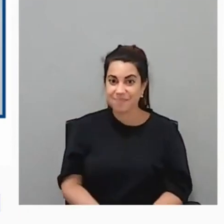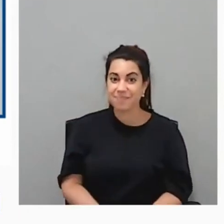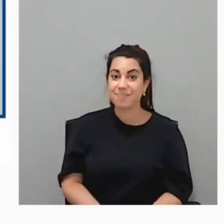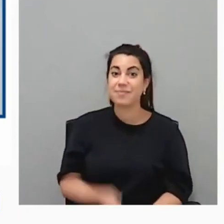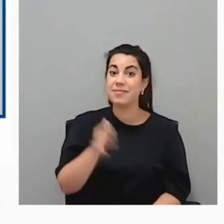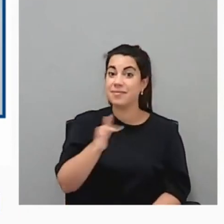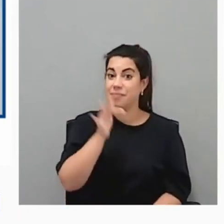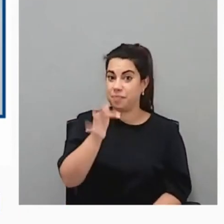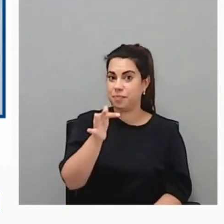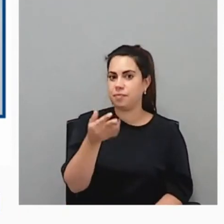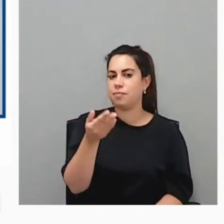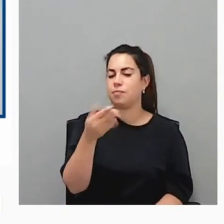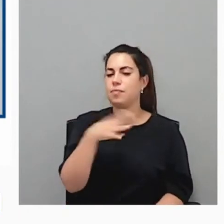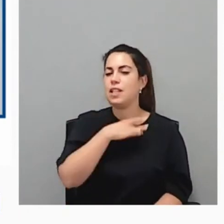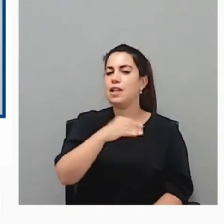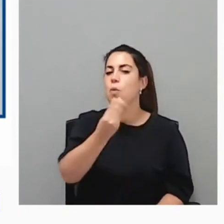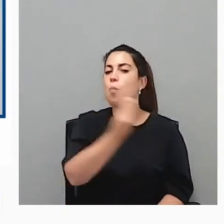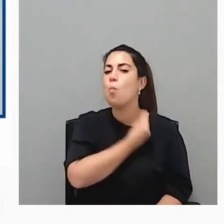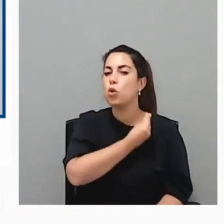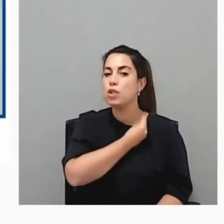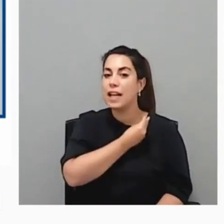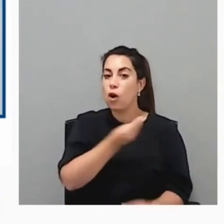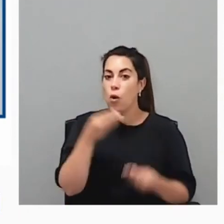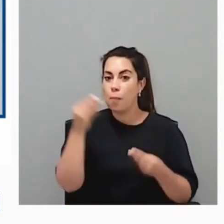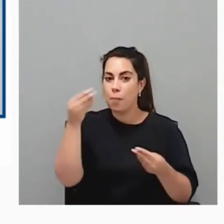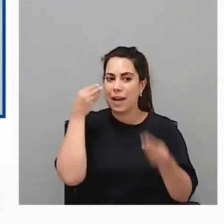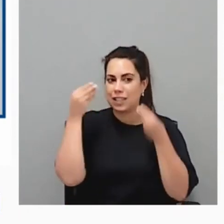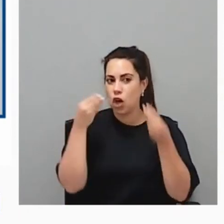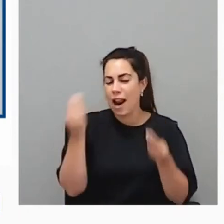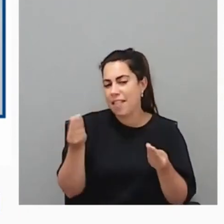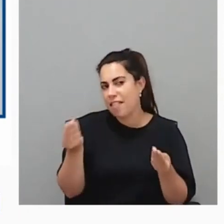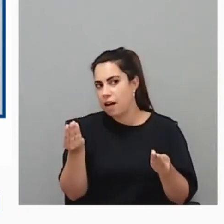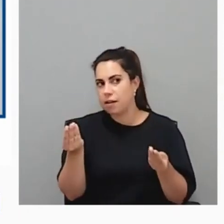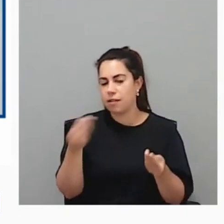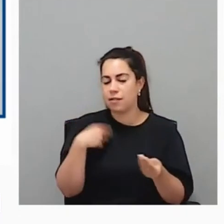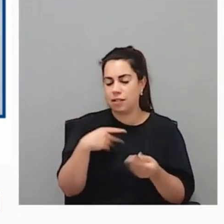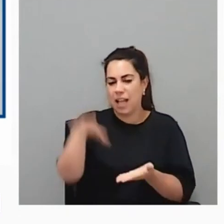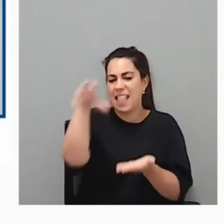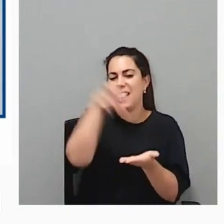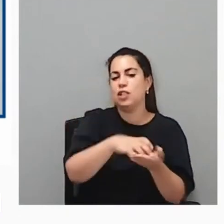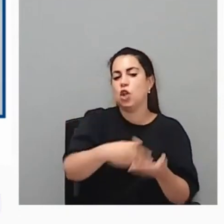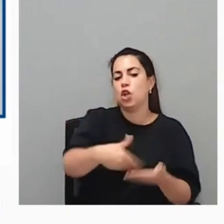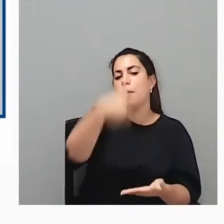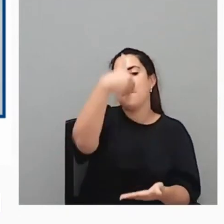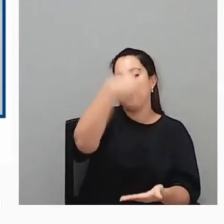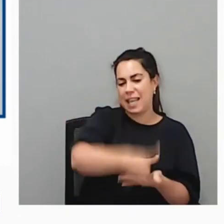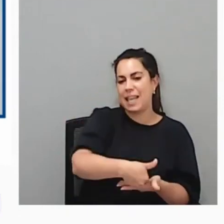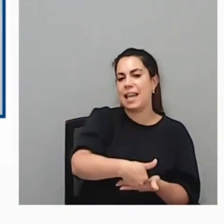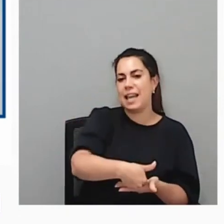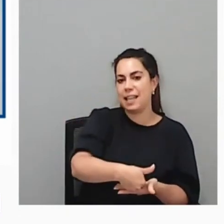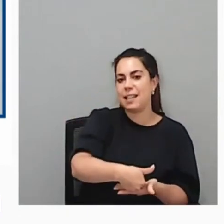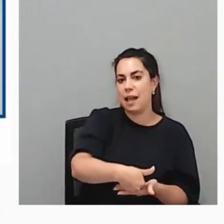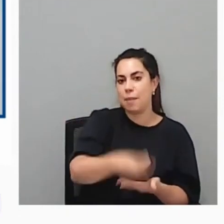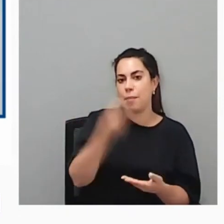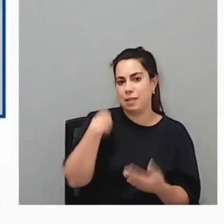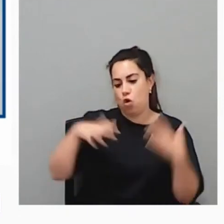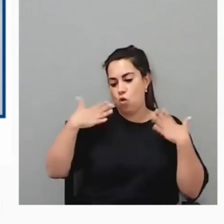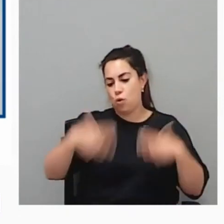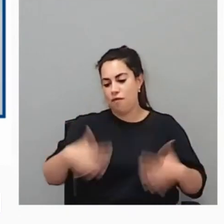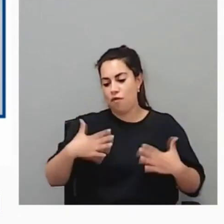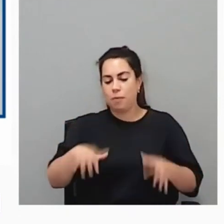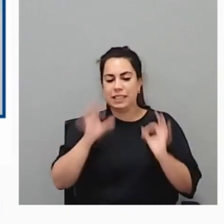avatares. Estos nos lo piden ya los centros educativos con los uniformes y así